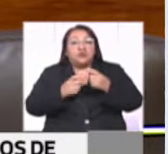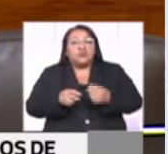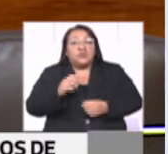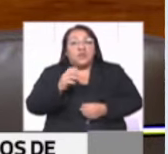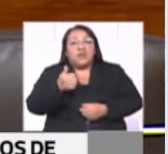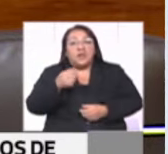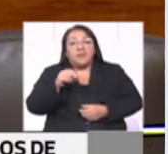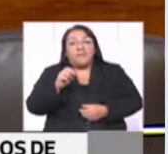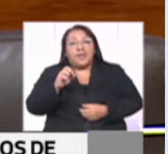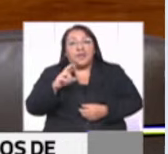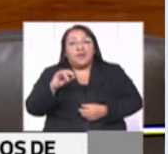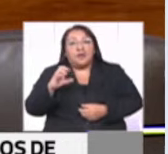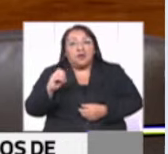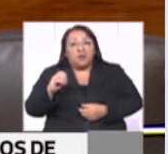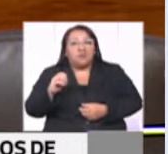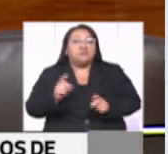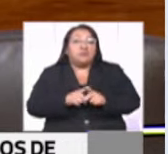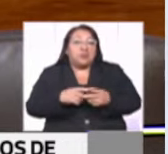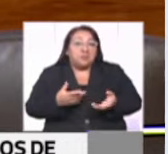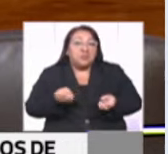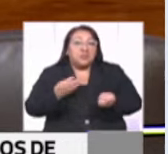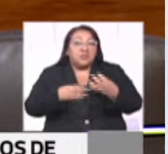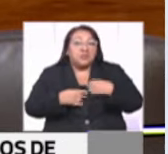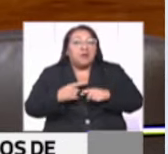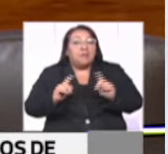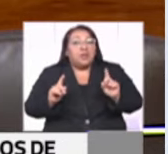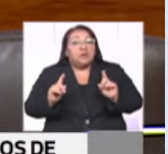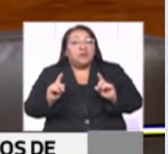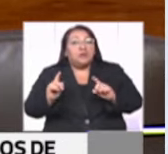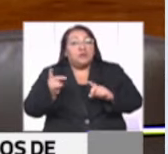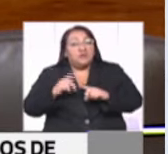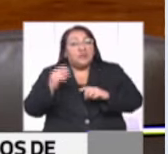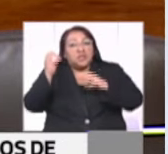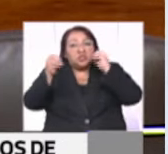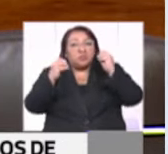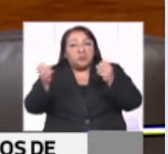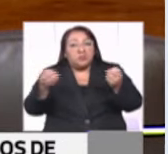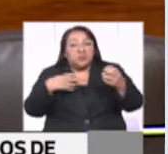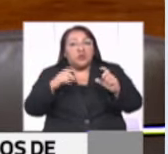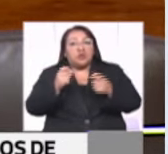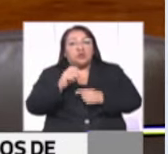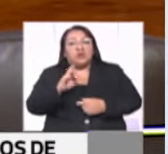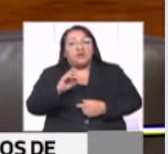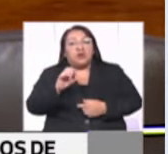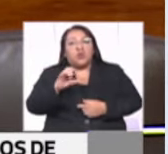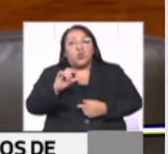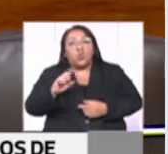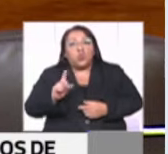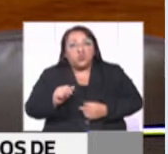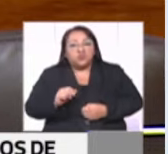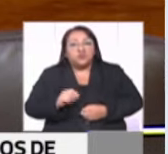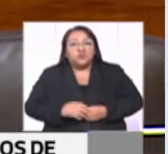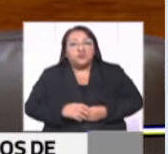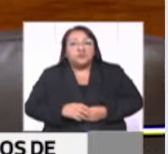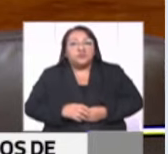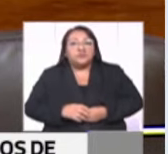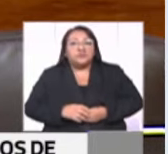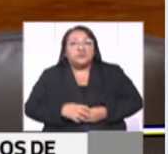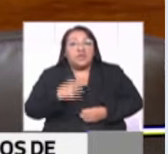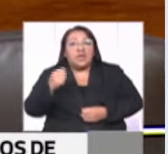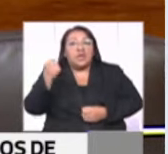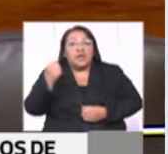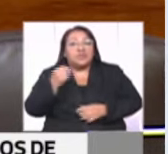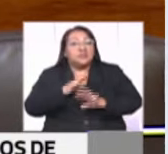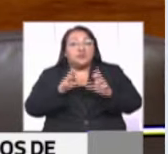también, que mencionaba. Lo que mencionaba el congresista Fabio Cruz, que hay ganancias